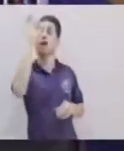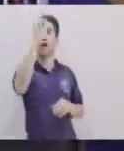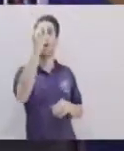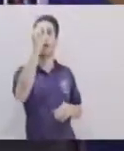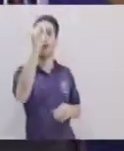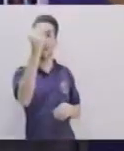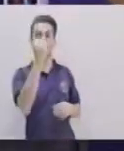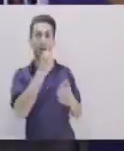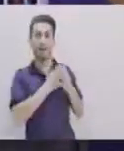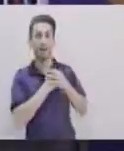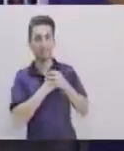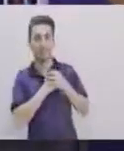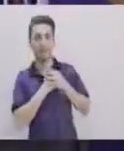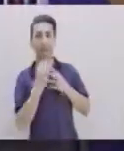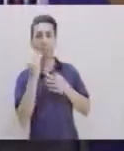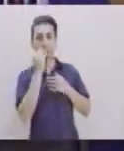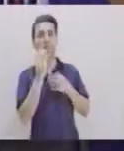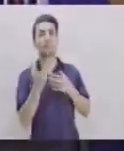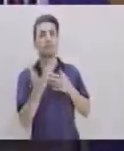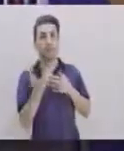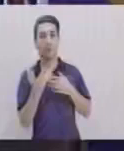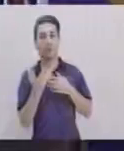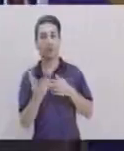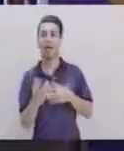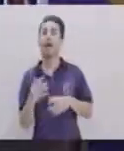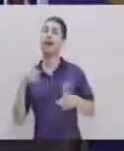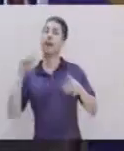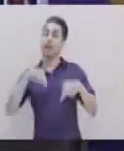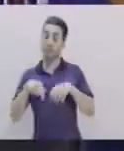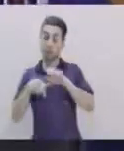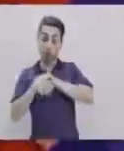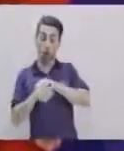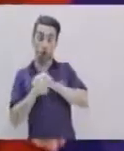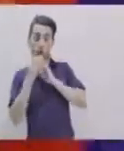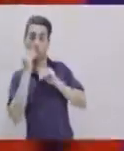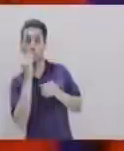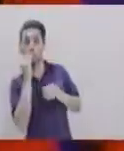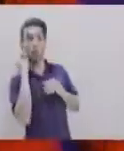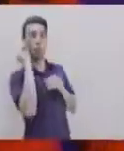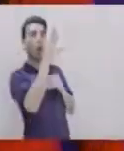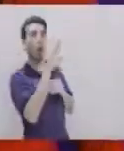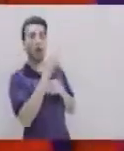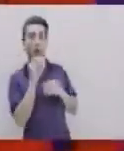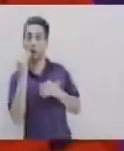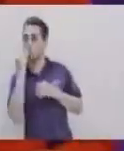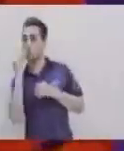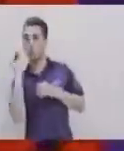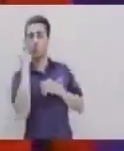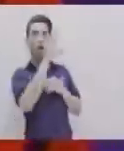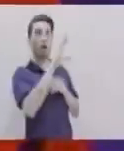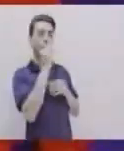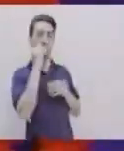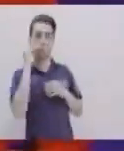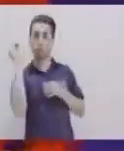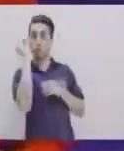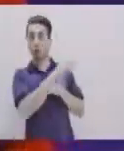guardó. Muy bien. Y le envió... tres besos de vuelta. A ver, todos ayúdenme. Enviemos tres besos de